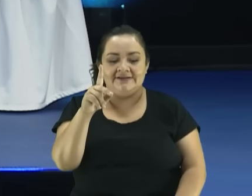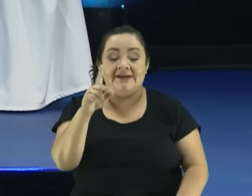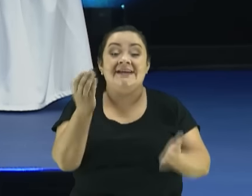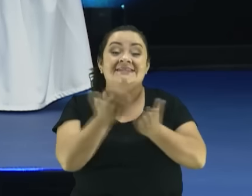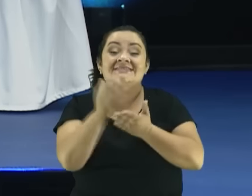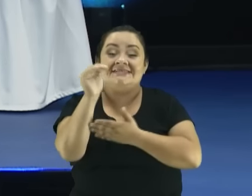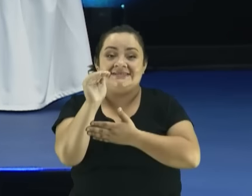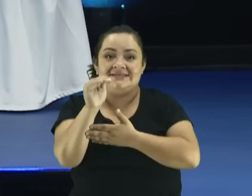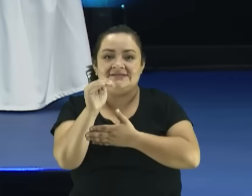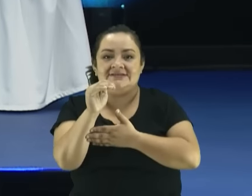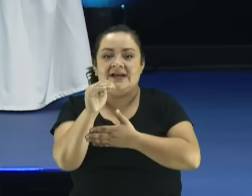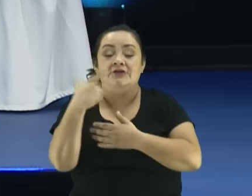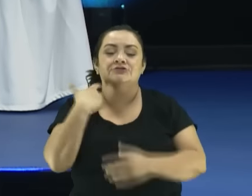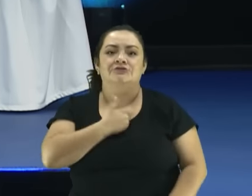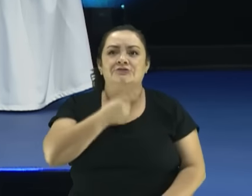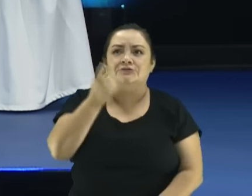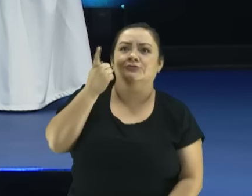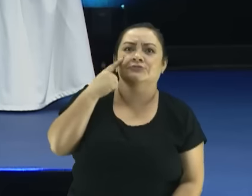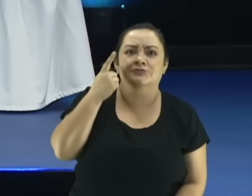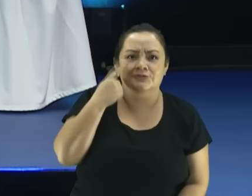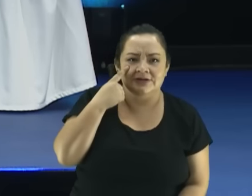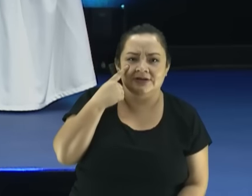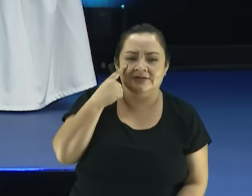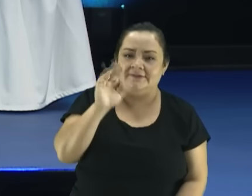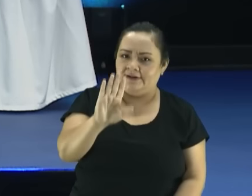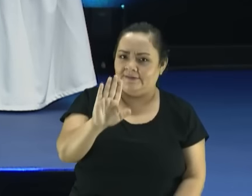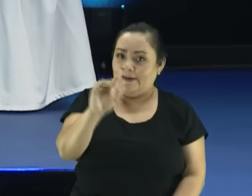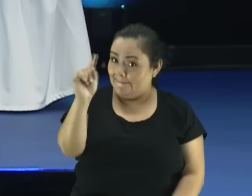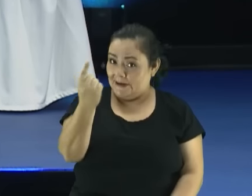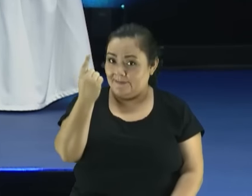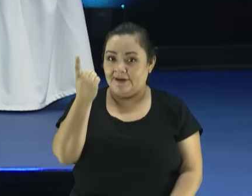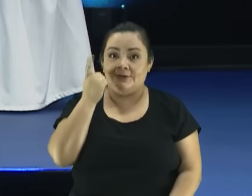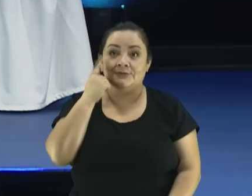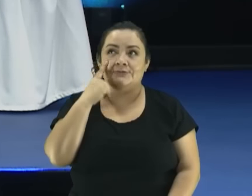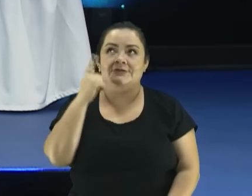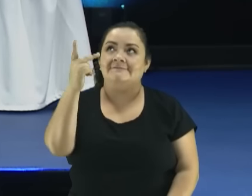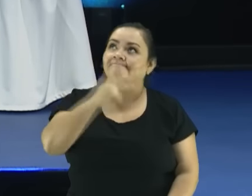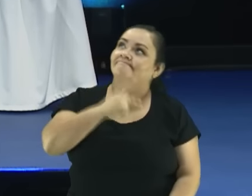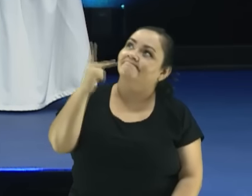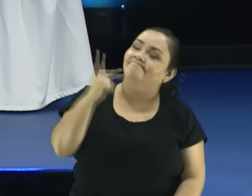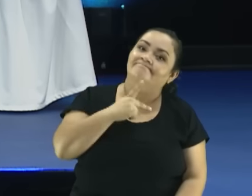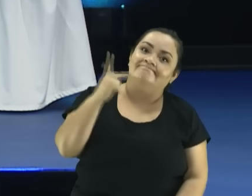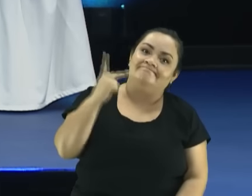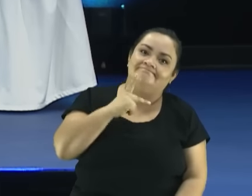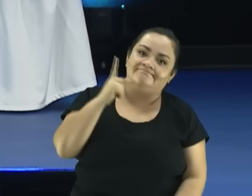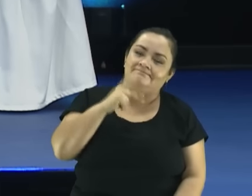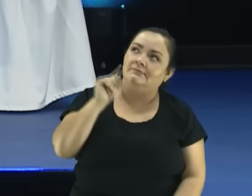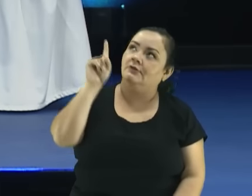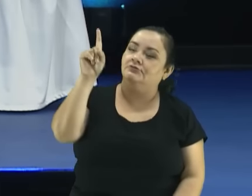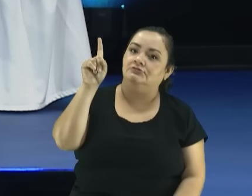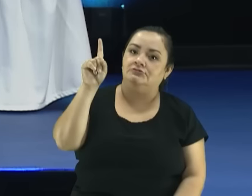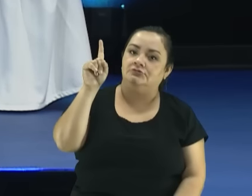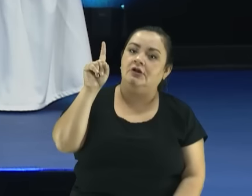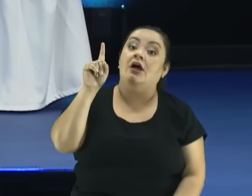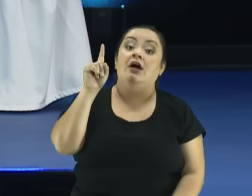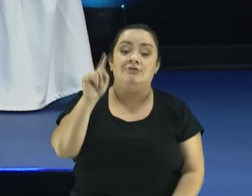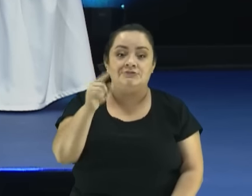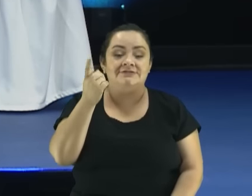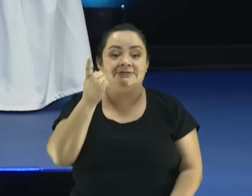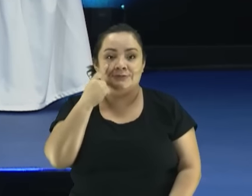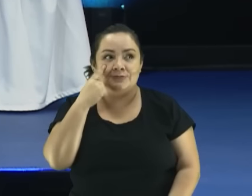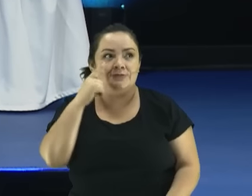esta agenda que vamos a cuidar el ambiente Por qué no cuida su relación con Dios cuando usted cuida su relación con Dios usted cuida el medio